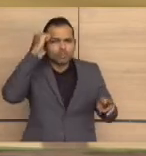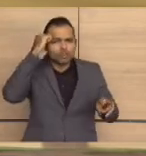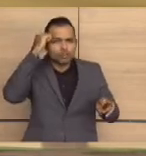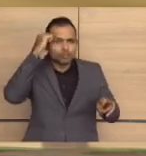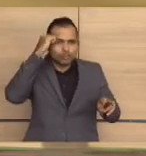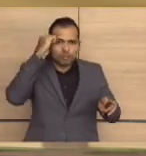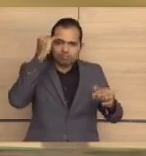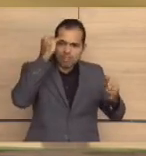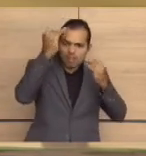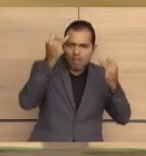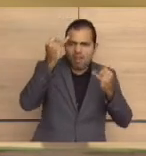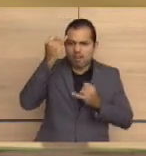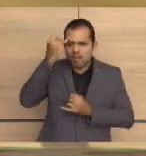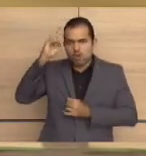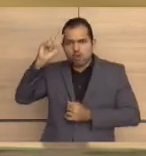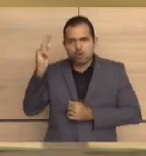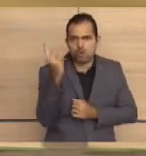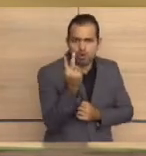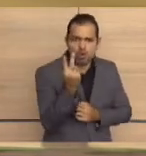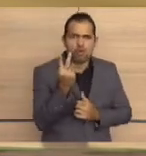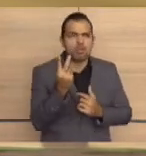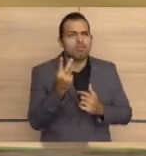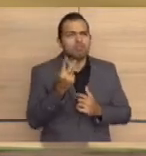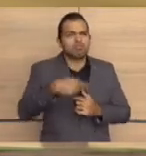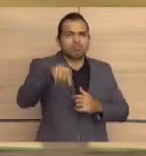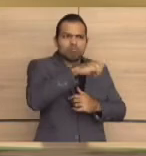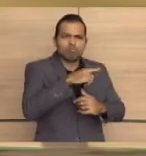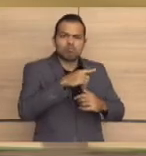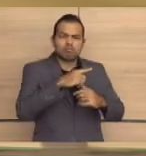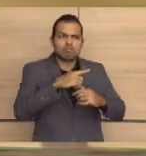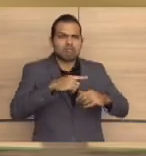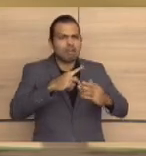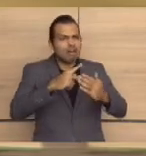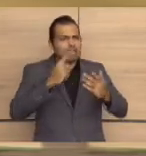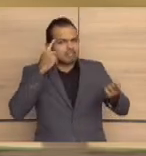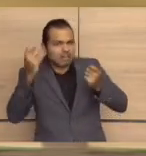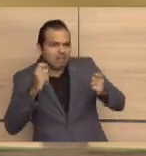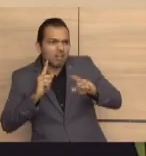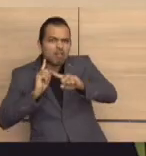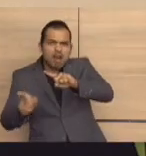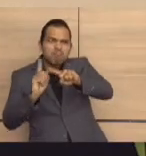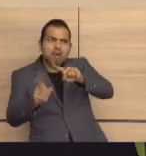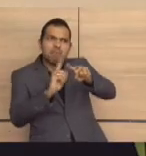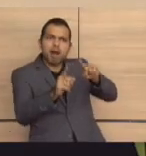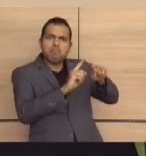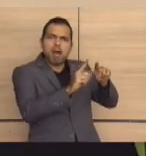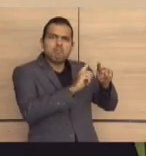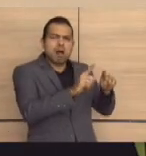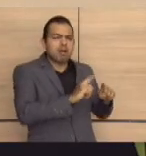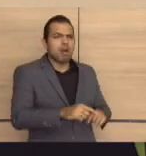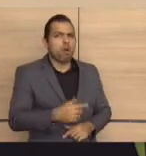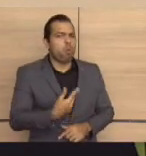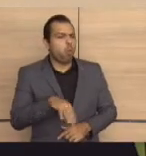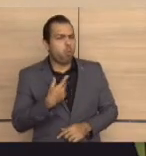que personas hacen travesías de 6 horas, de 3 horas por caminos y aquí con dificultades y